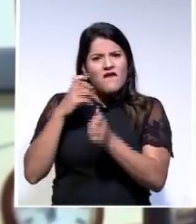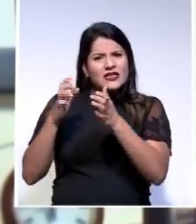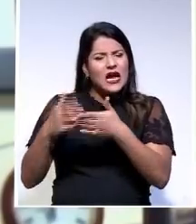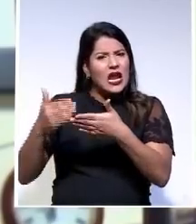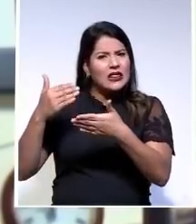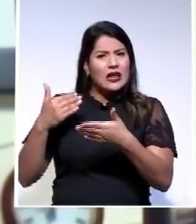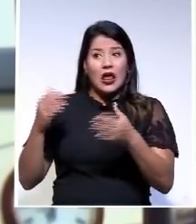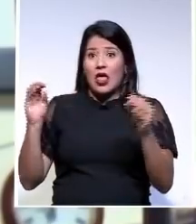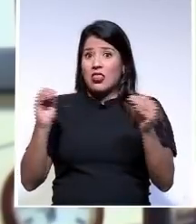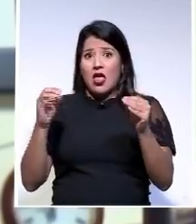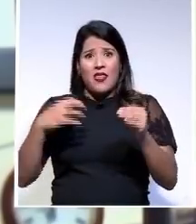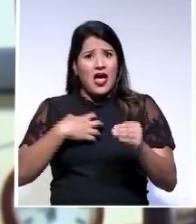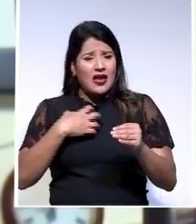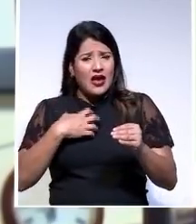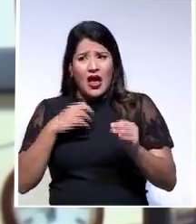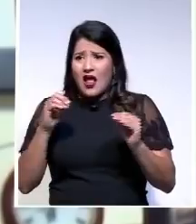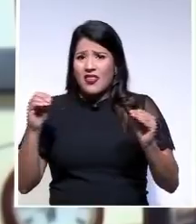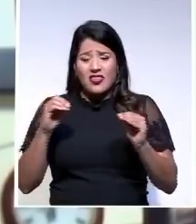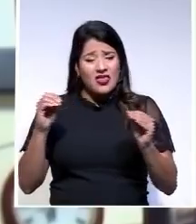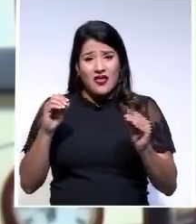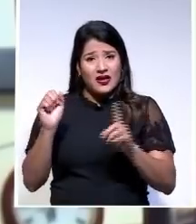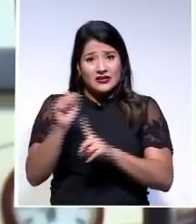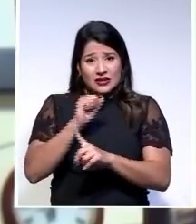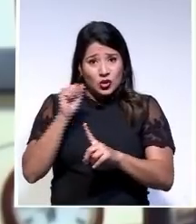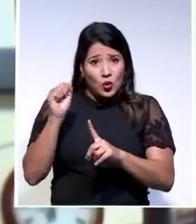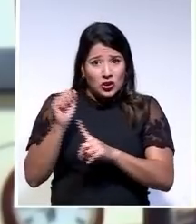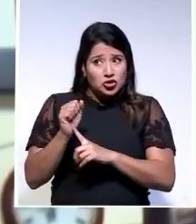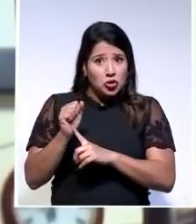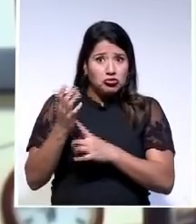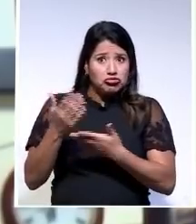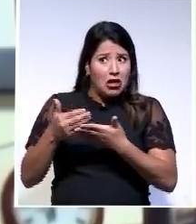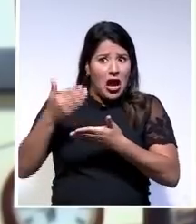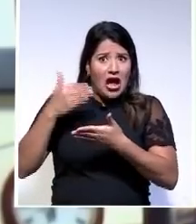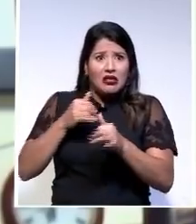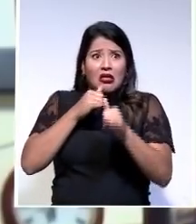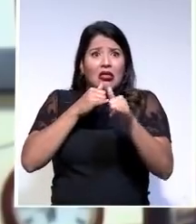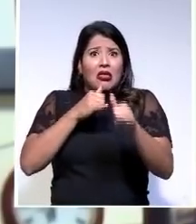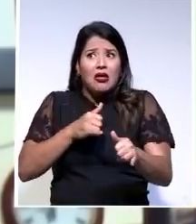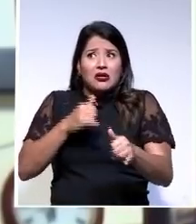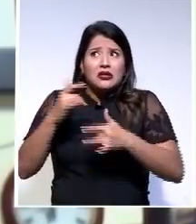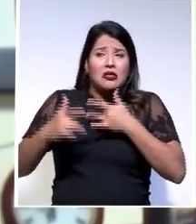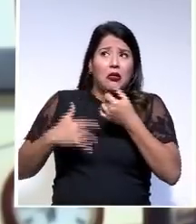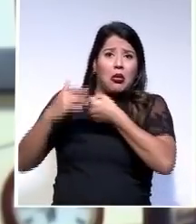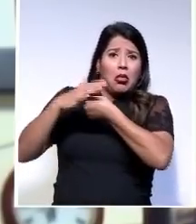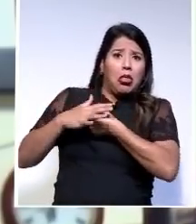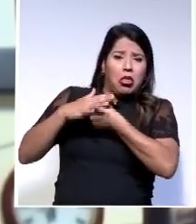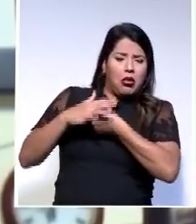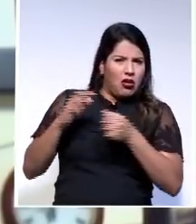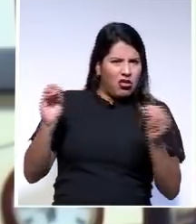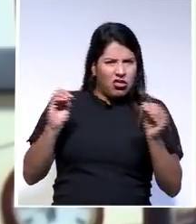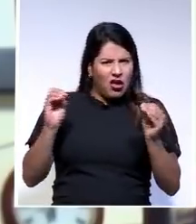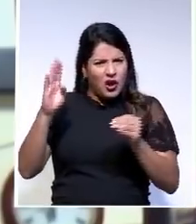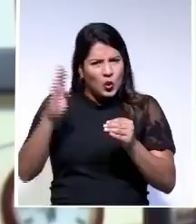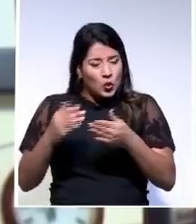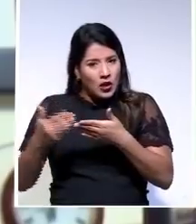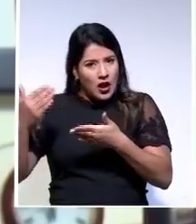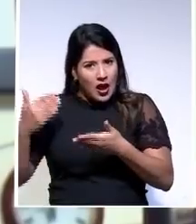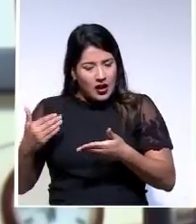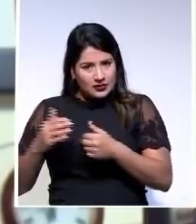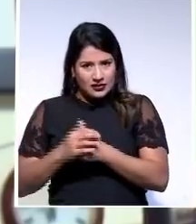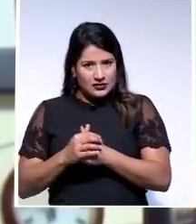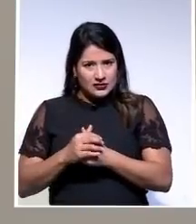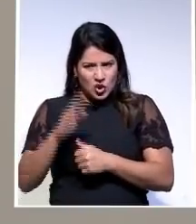ni ningún tipo de situación donde algún fiscal denunciara que había tenido alguna injerencia de algún magistrado. Y por el contrario, digamos, no, nunca ha